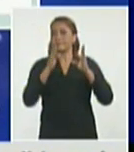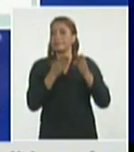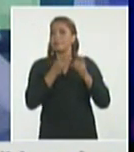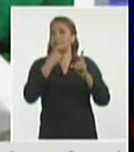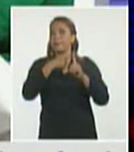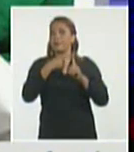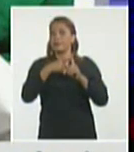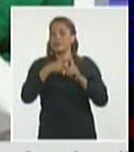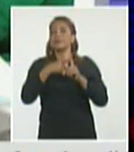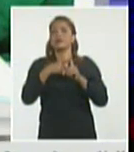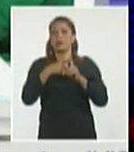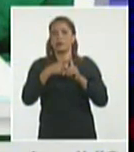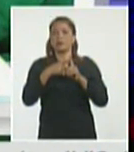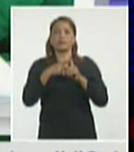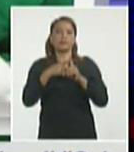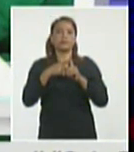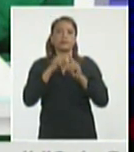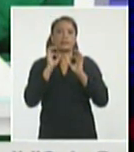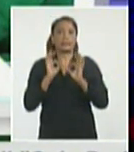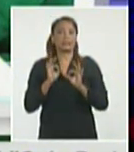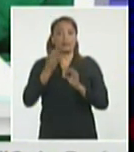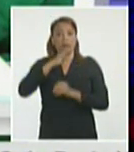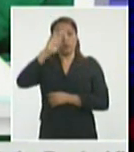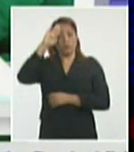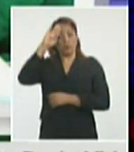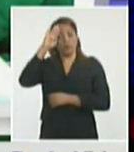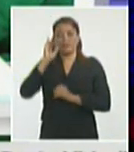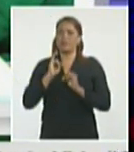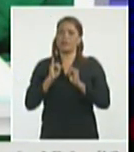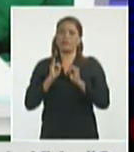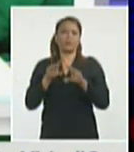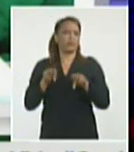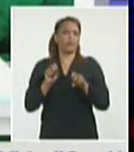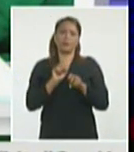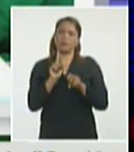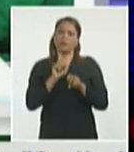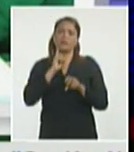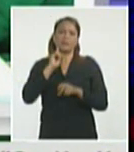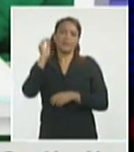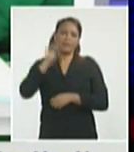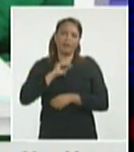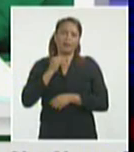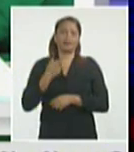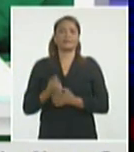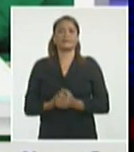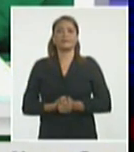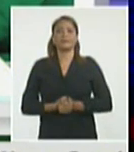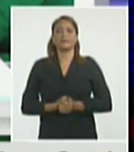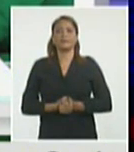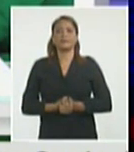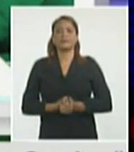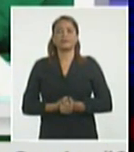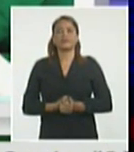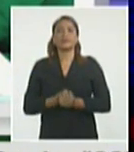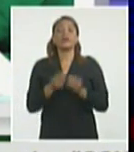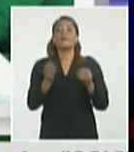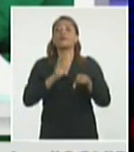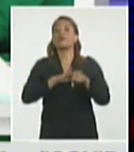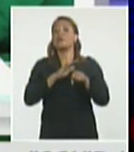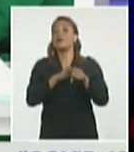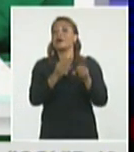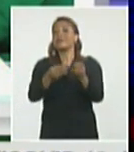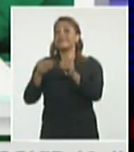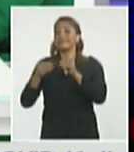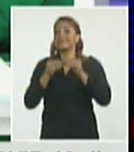como característico en Cuba, no es noticia, como dicen en portugués, realmente consecuencia de la